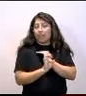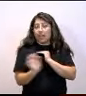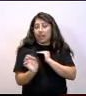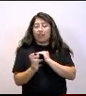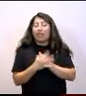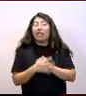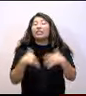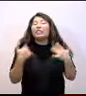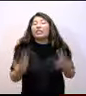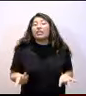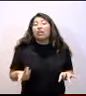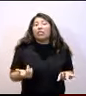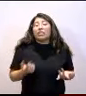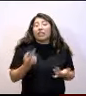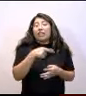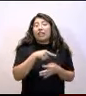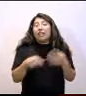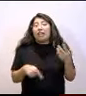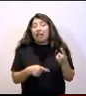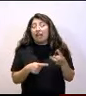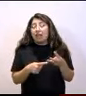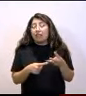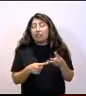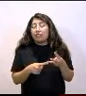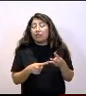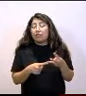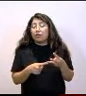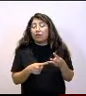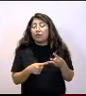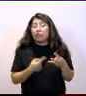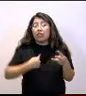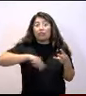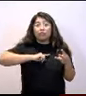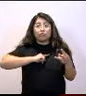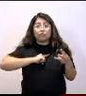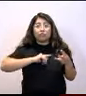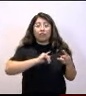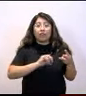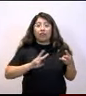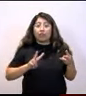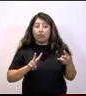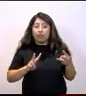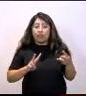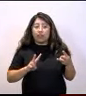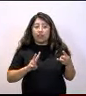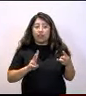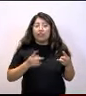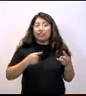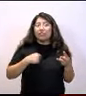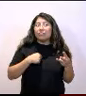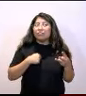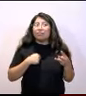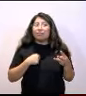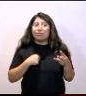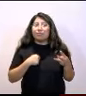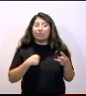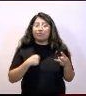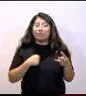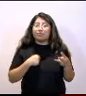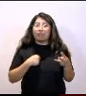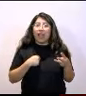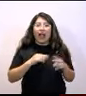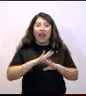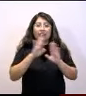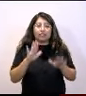estos rasgos generales de este proyecto de ley, a nuestro grupo parlamentario, a Izquierda Unida, no nos queda evidentemente más remedio